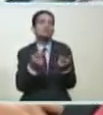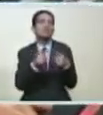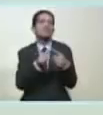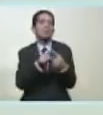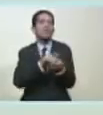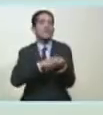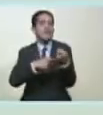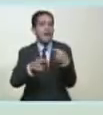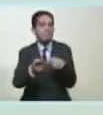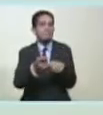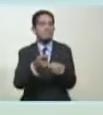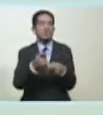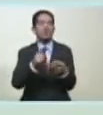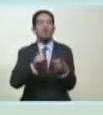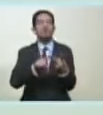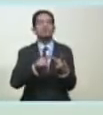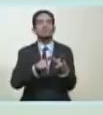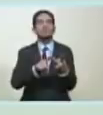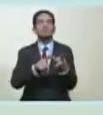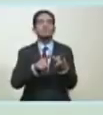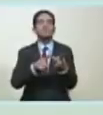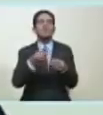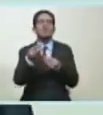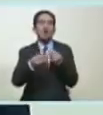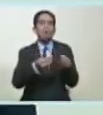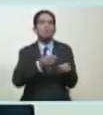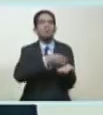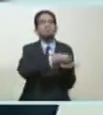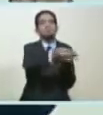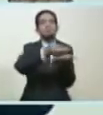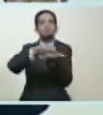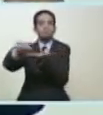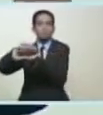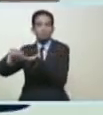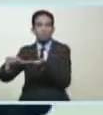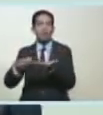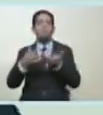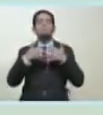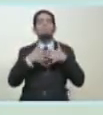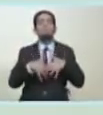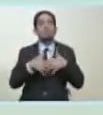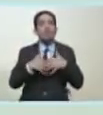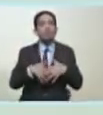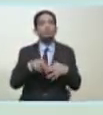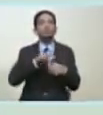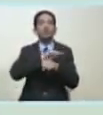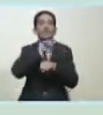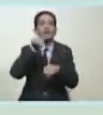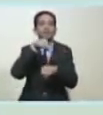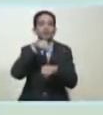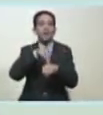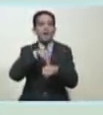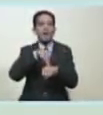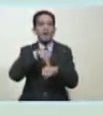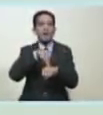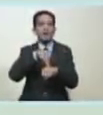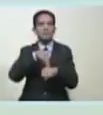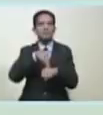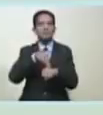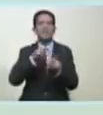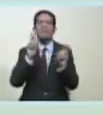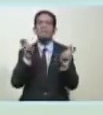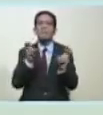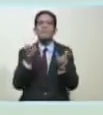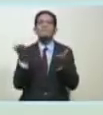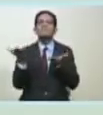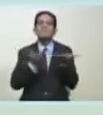el sistema distributivo, la producción y autoabastecimiento base a la producción nacional, los temas de